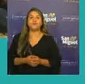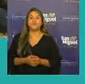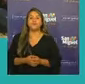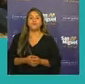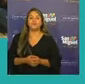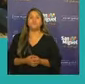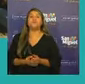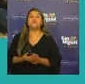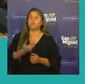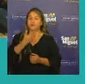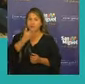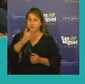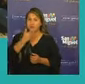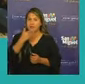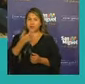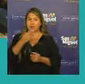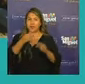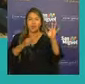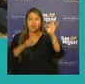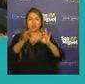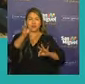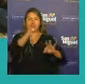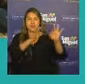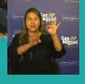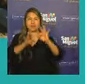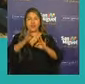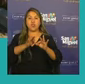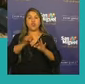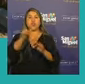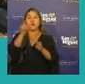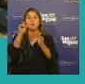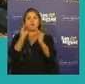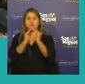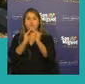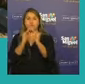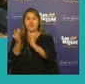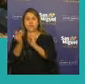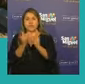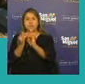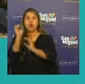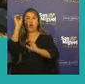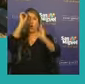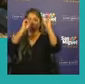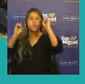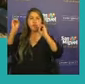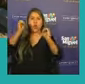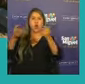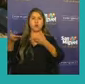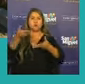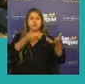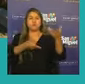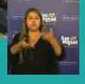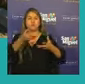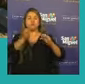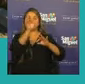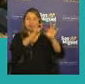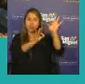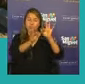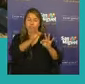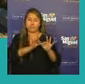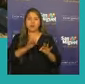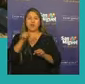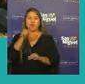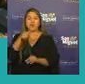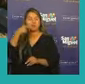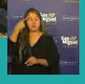Que también contó con un diseño participativo y el... lo que va a haber ahí es también el sueño de